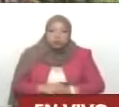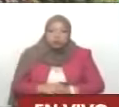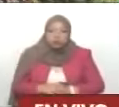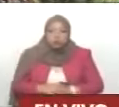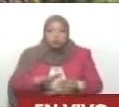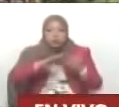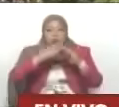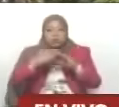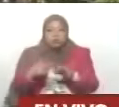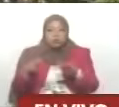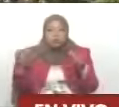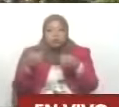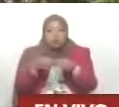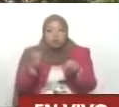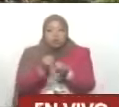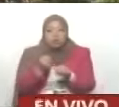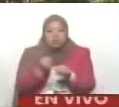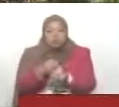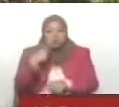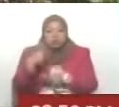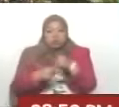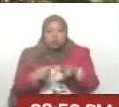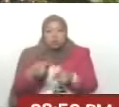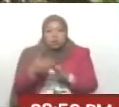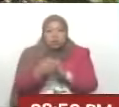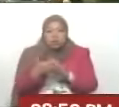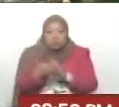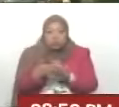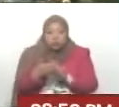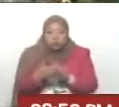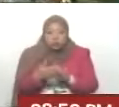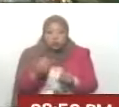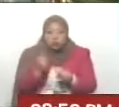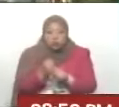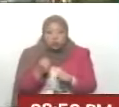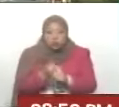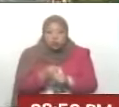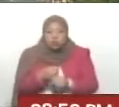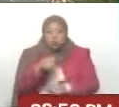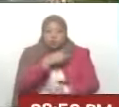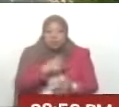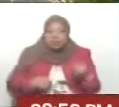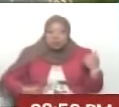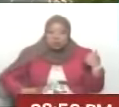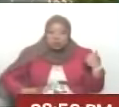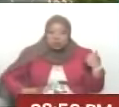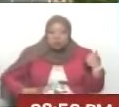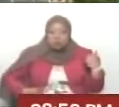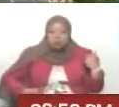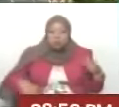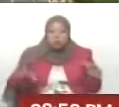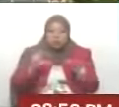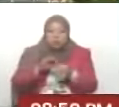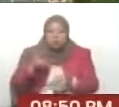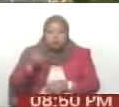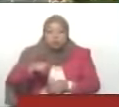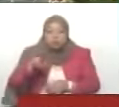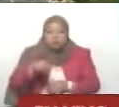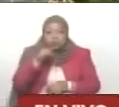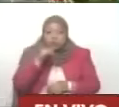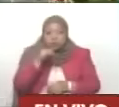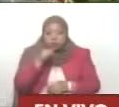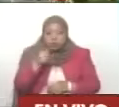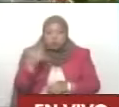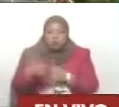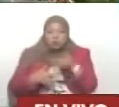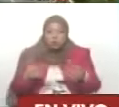comunidad, con sus consejos comunales, sin pelear. Sí, presidente, ahí estamos más unidos que la pasta, como